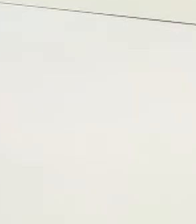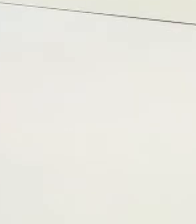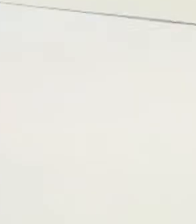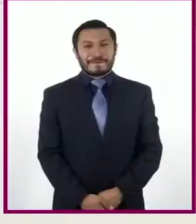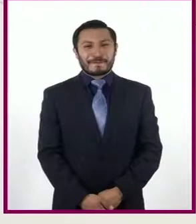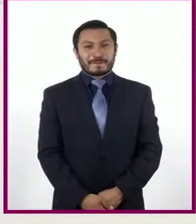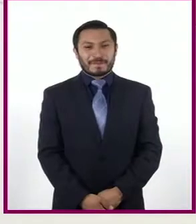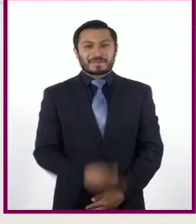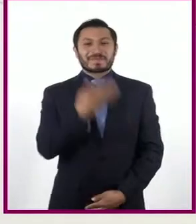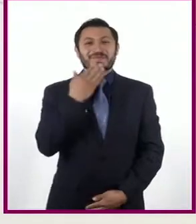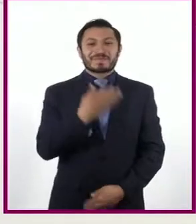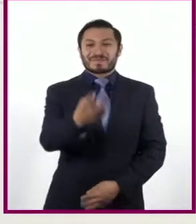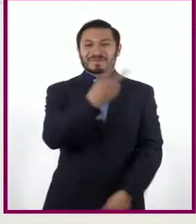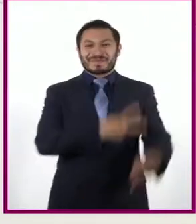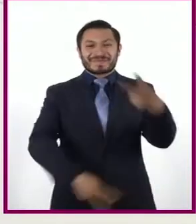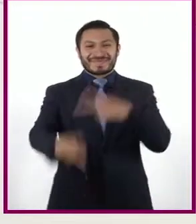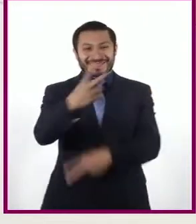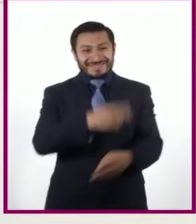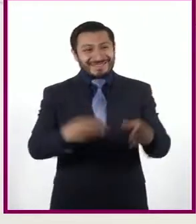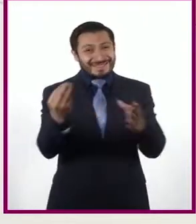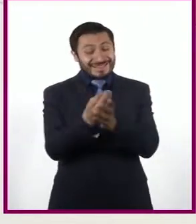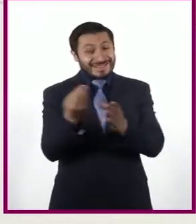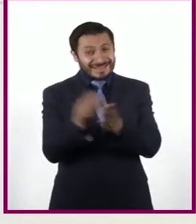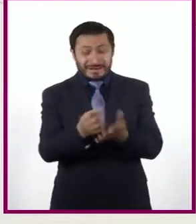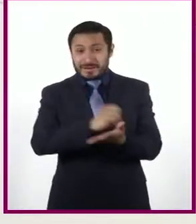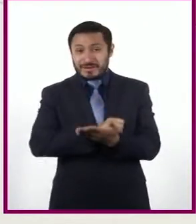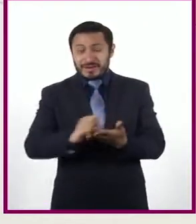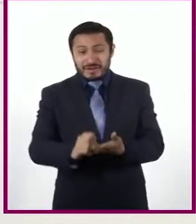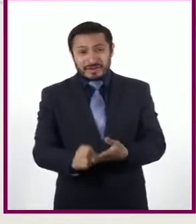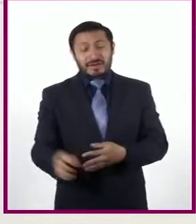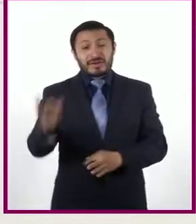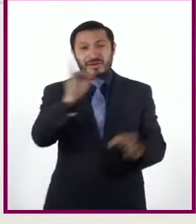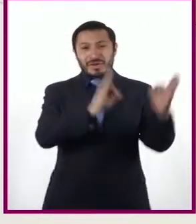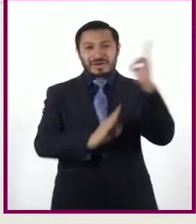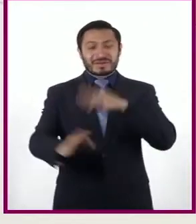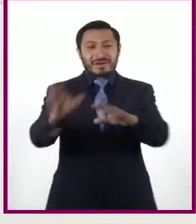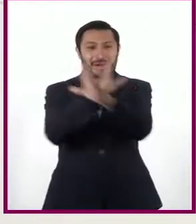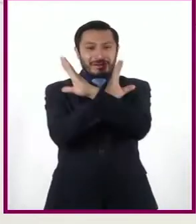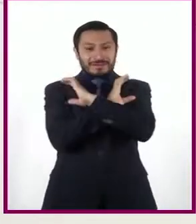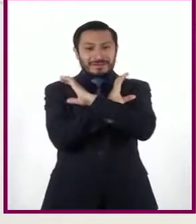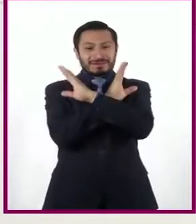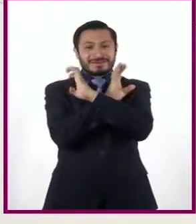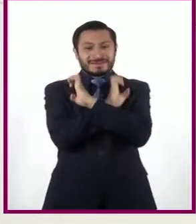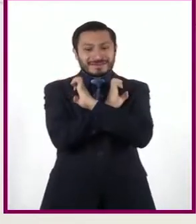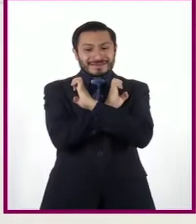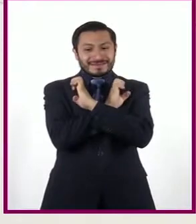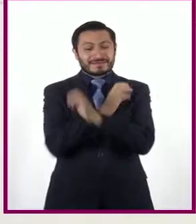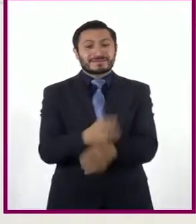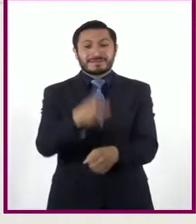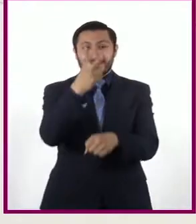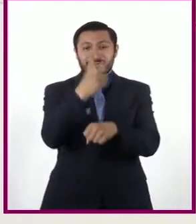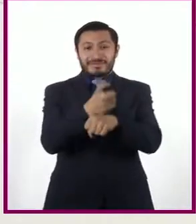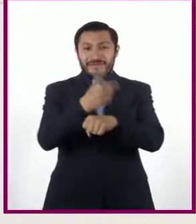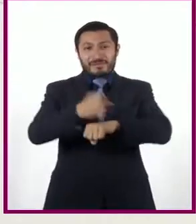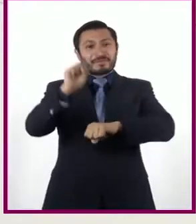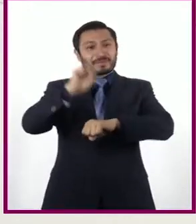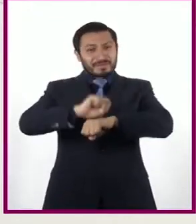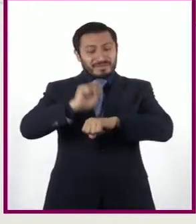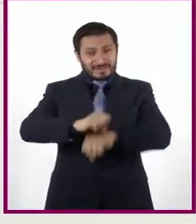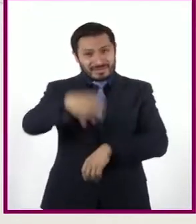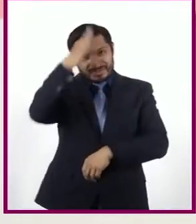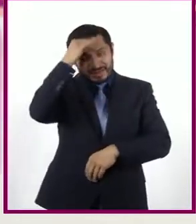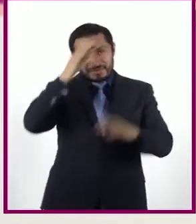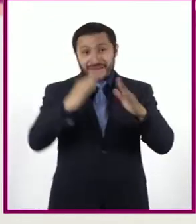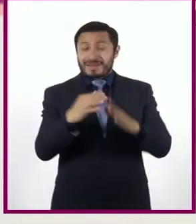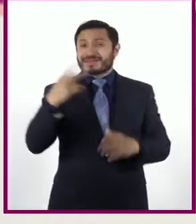Bienvenidas y bienvenidos a una sesión más de la asignatura Formación Cívica y Ética de segundo grado de Aprende